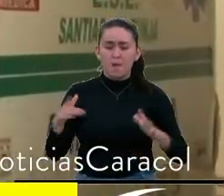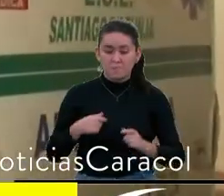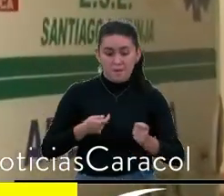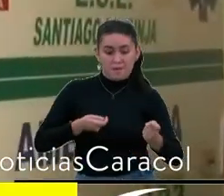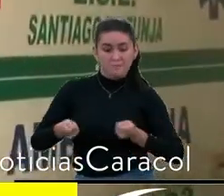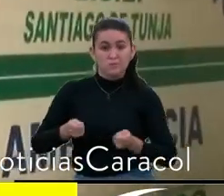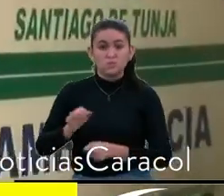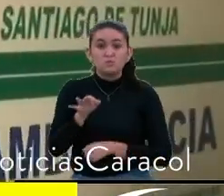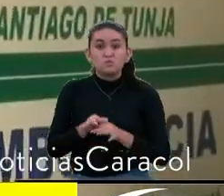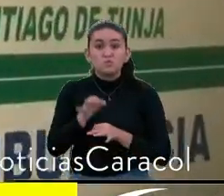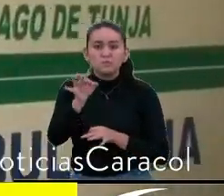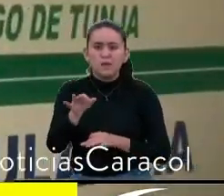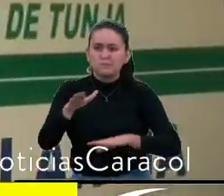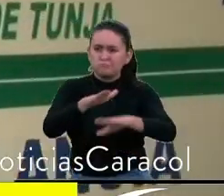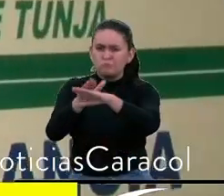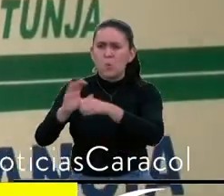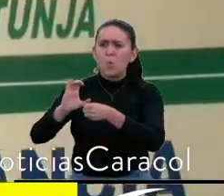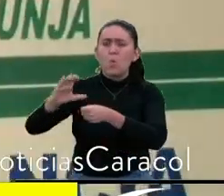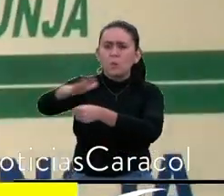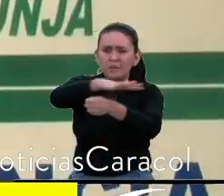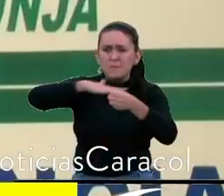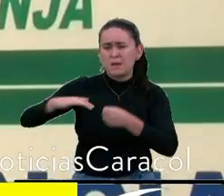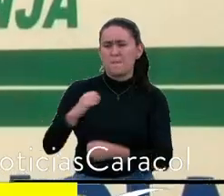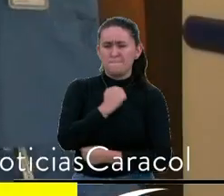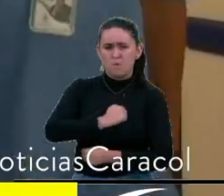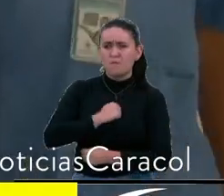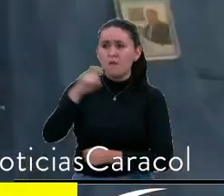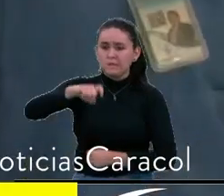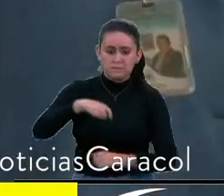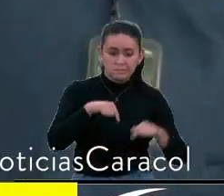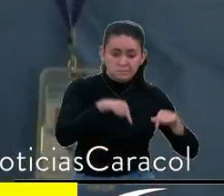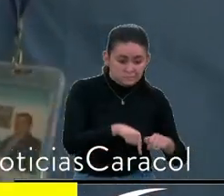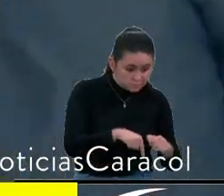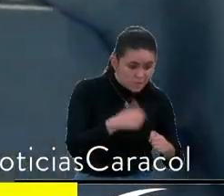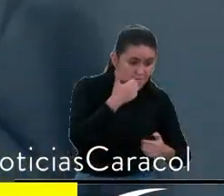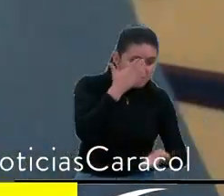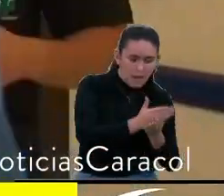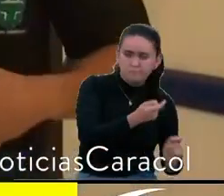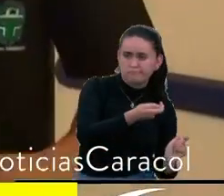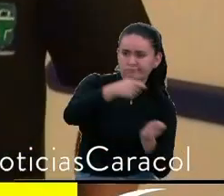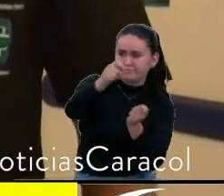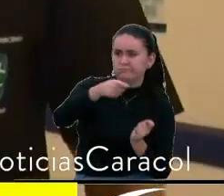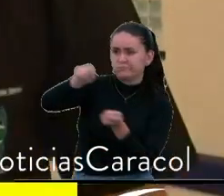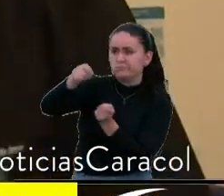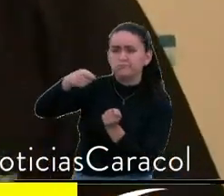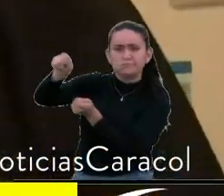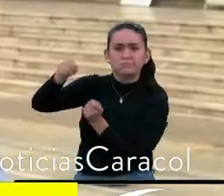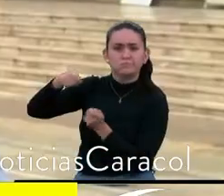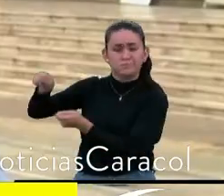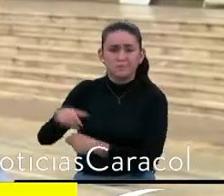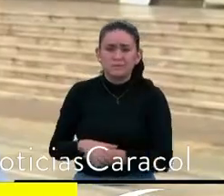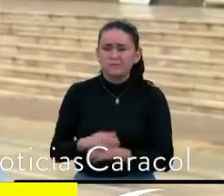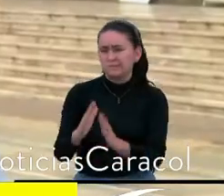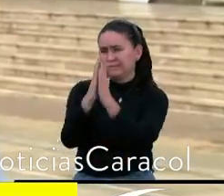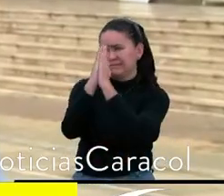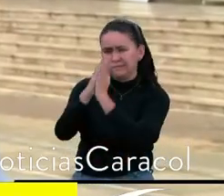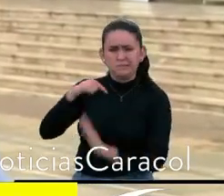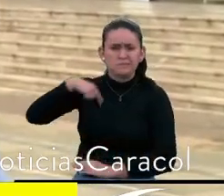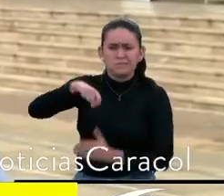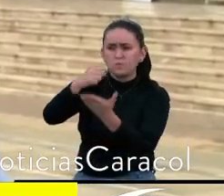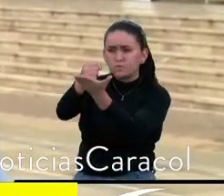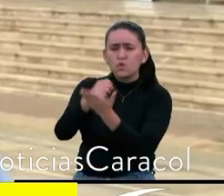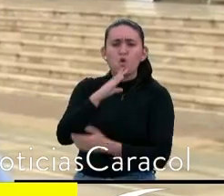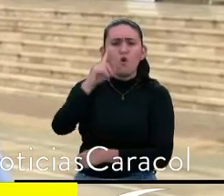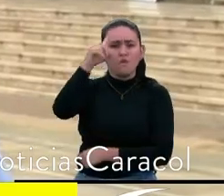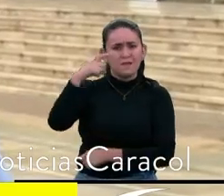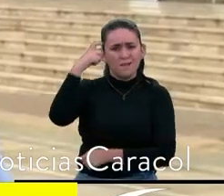las autoridades en Cundinamarca ayuda para recibir pacientes COVID de la capital boyacense. En un acto de colaboración por parte del gobernador